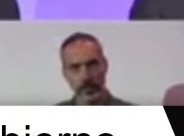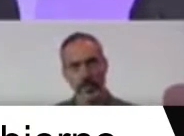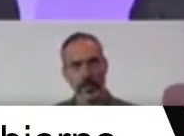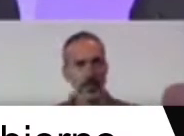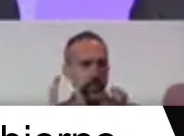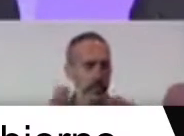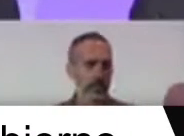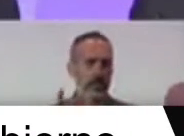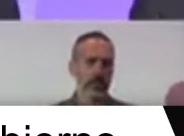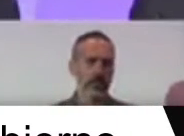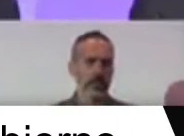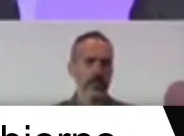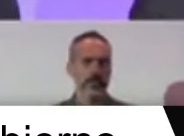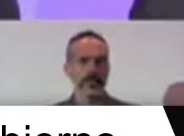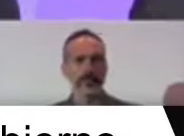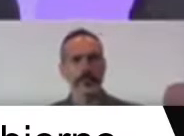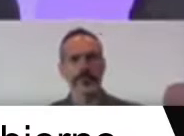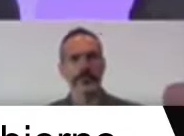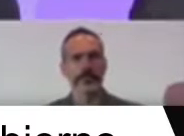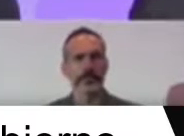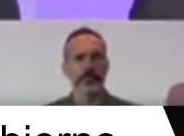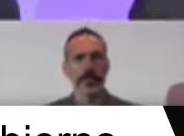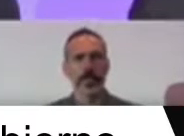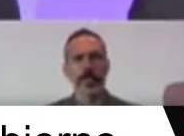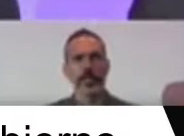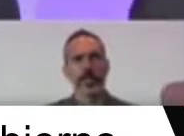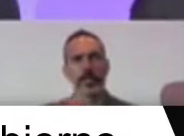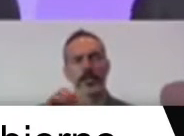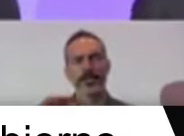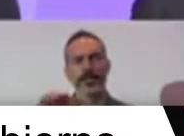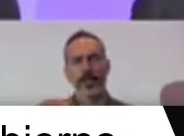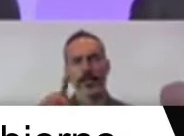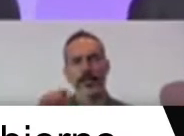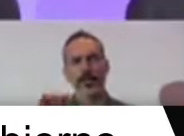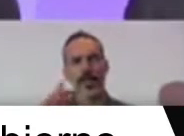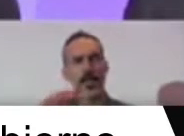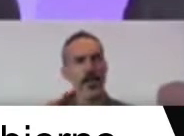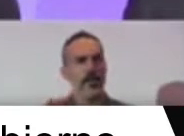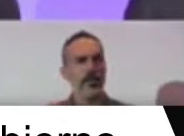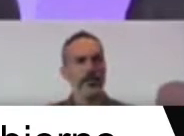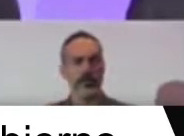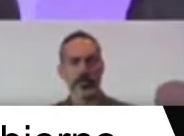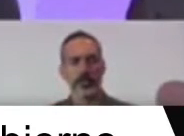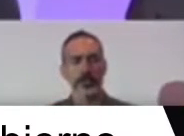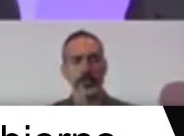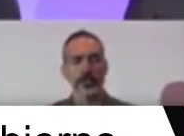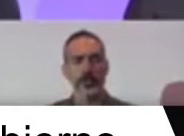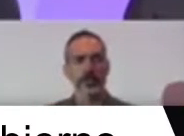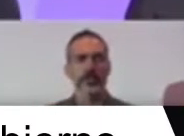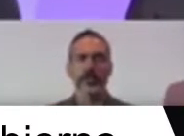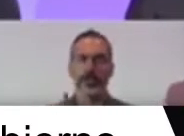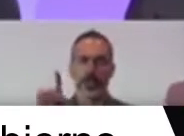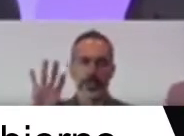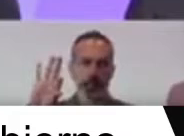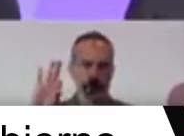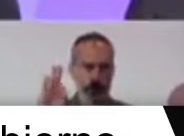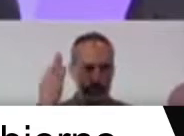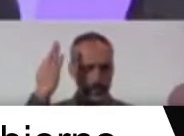Congreso Estatal, a Santiago Krill Miranda, presidente de la Cámara de Diputados de nuestro